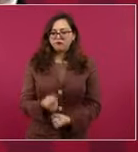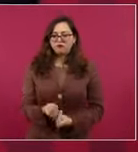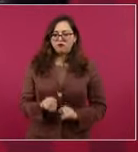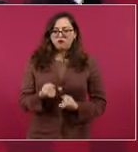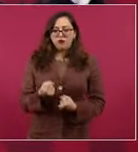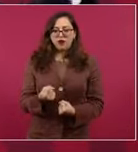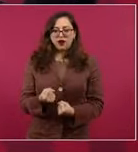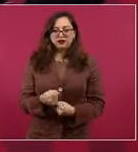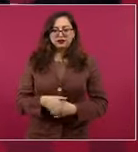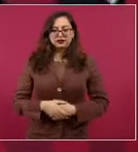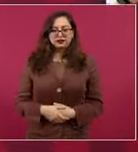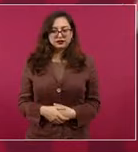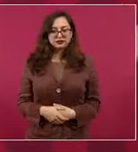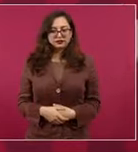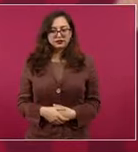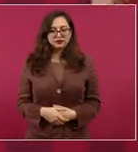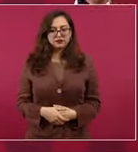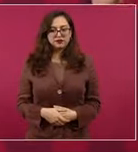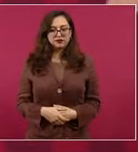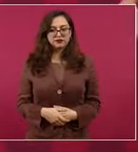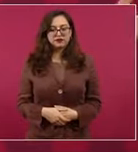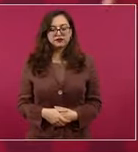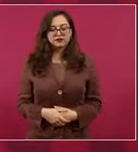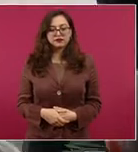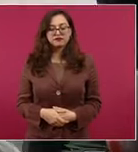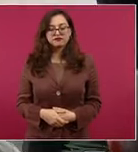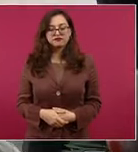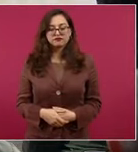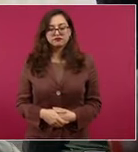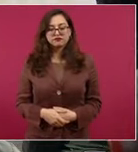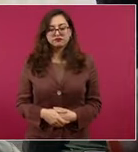¿De dónde se va a sacar fuerza de trabajo?